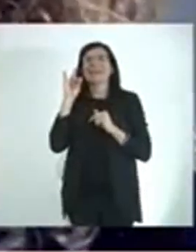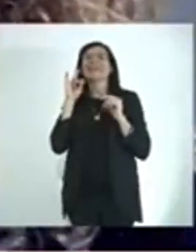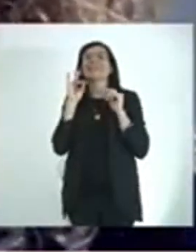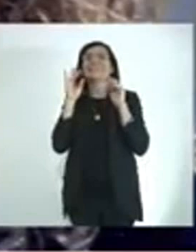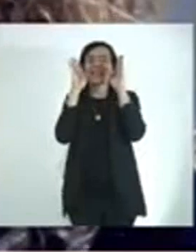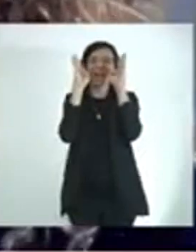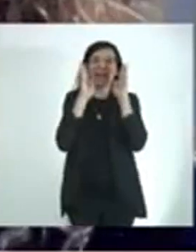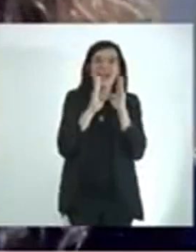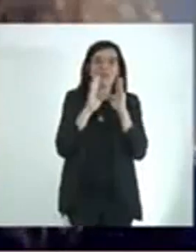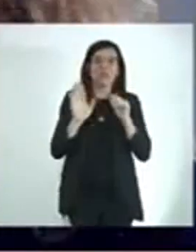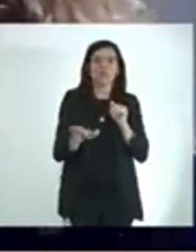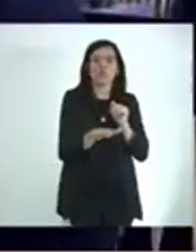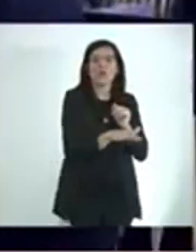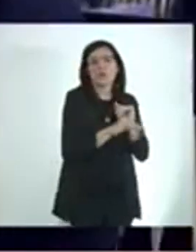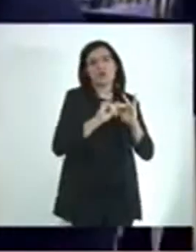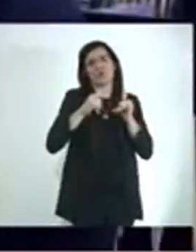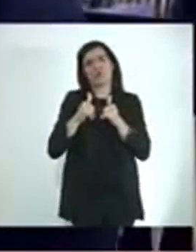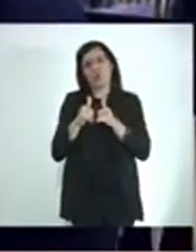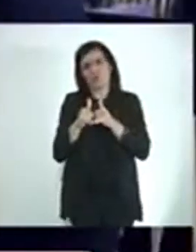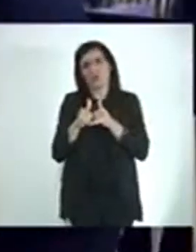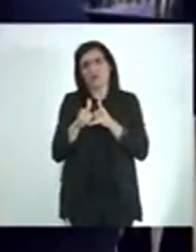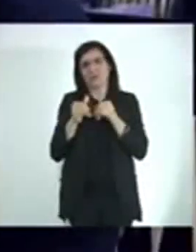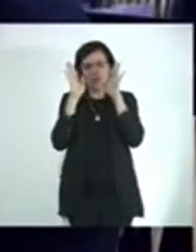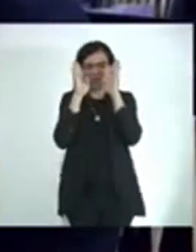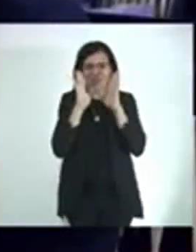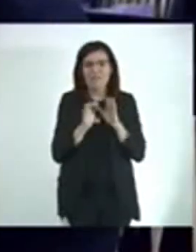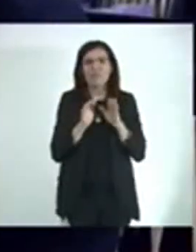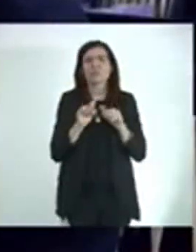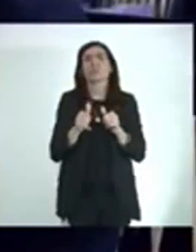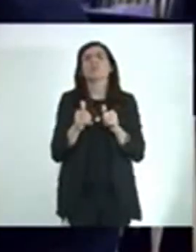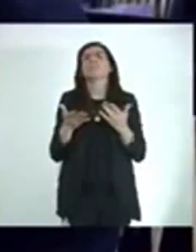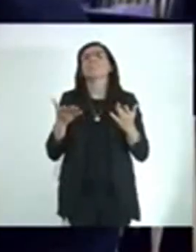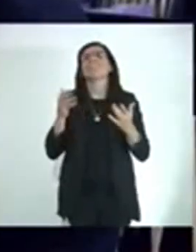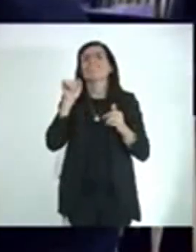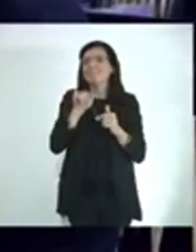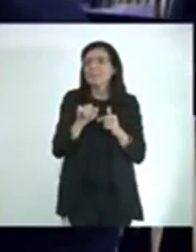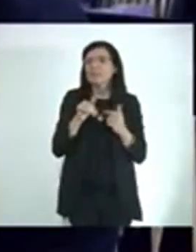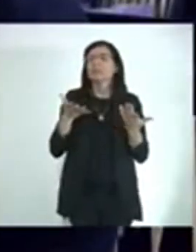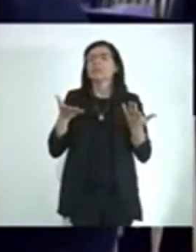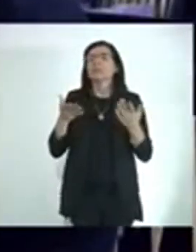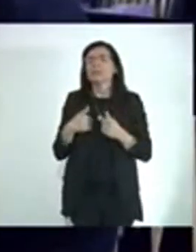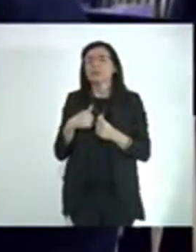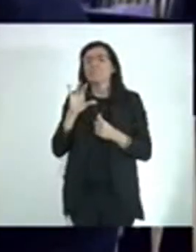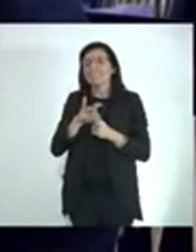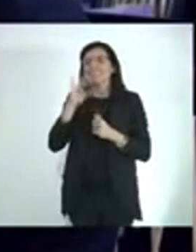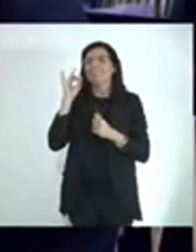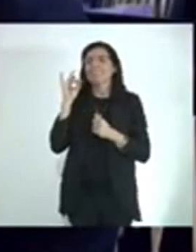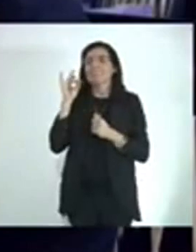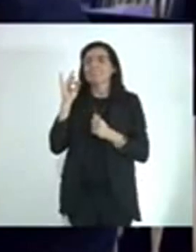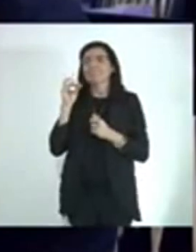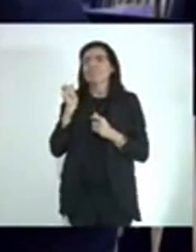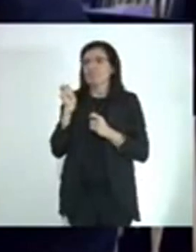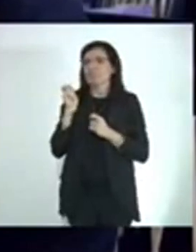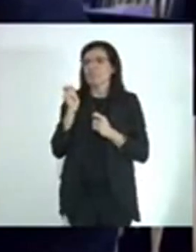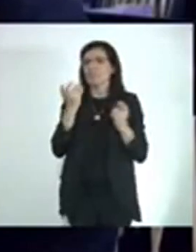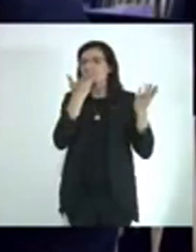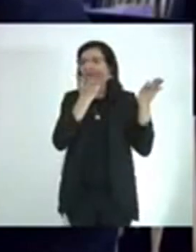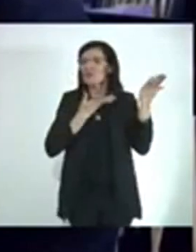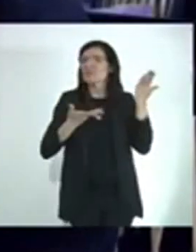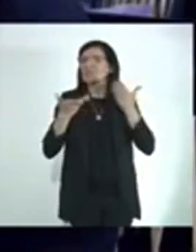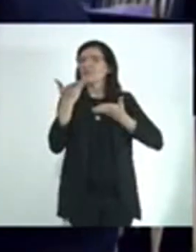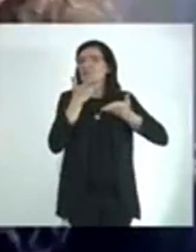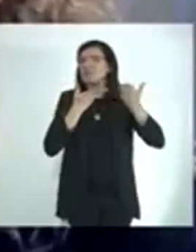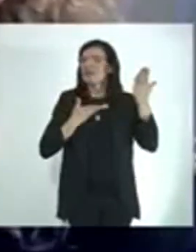sexual infantil y adolescente. Trabajamos esa temática con la colaboración absoluta de nuestra